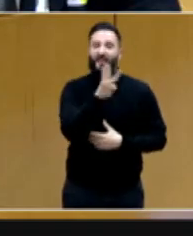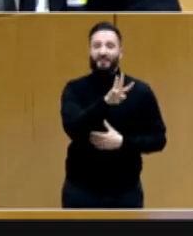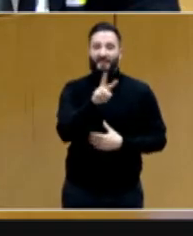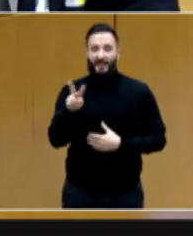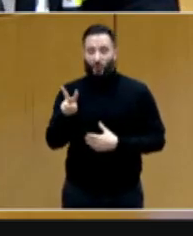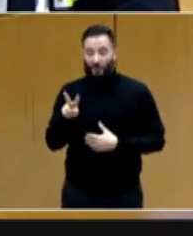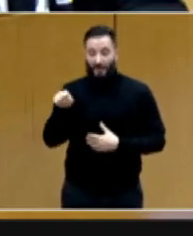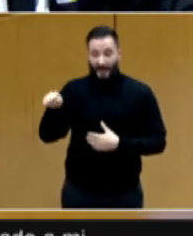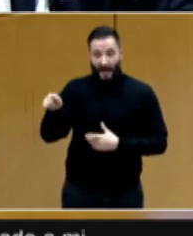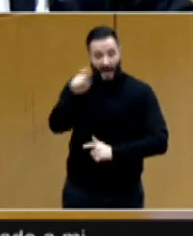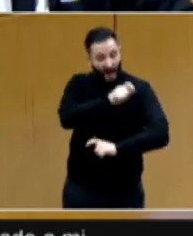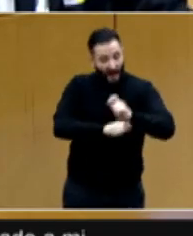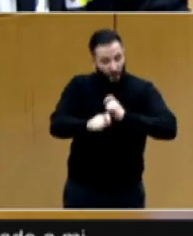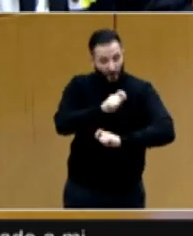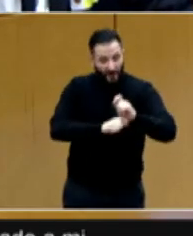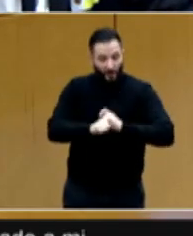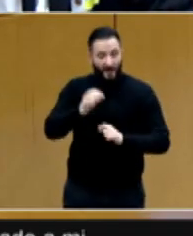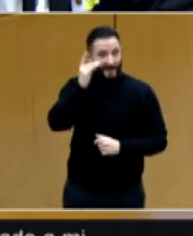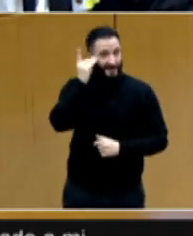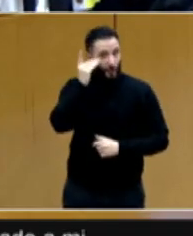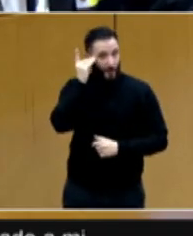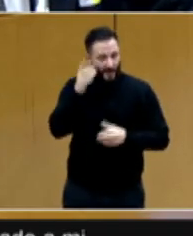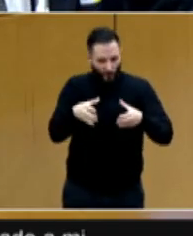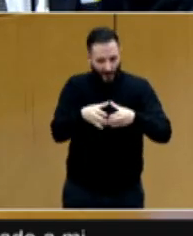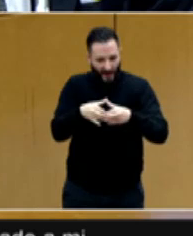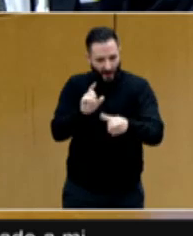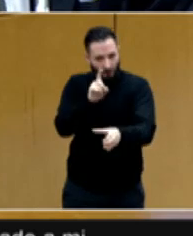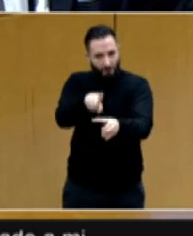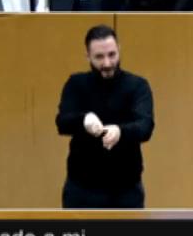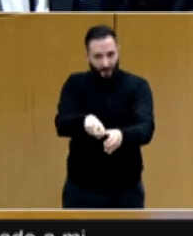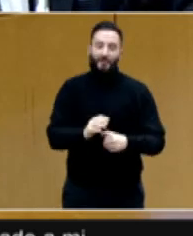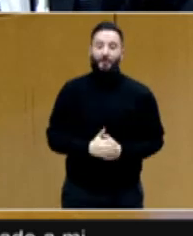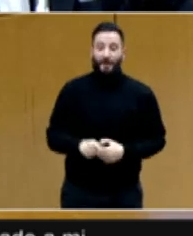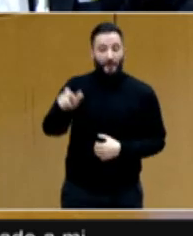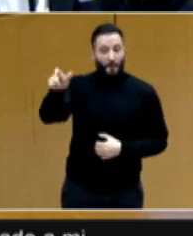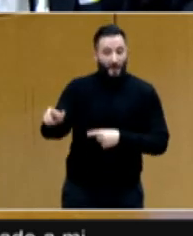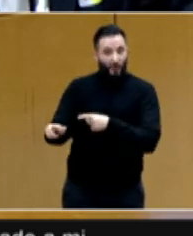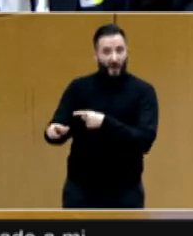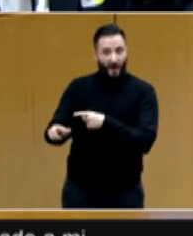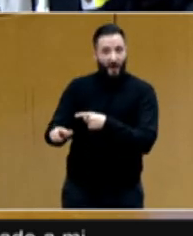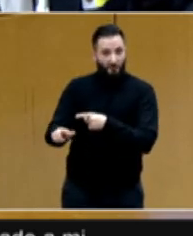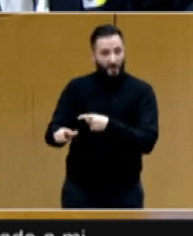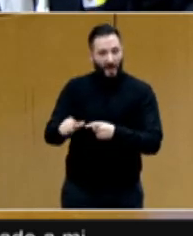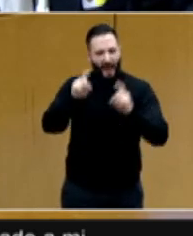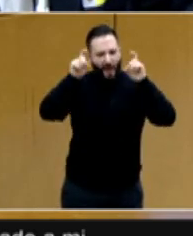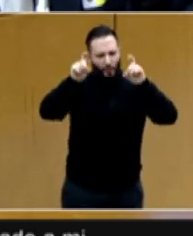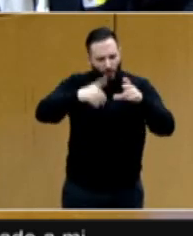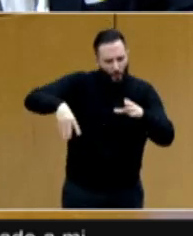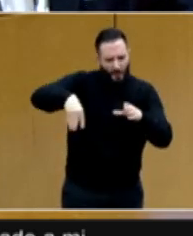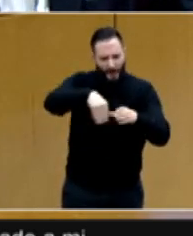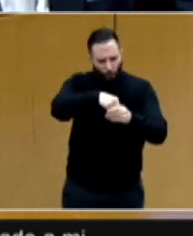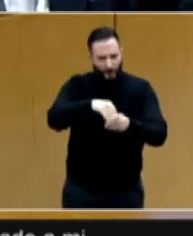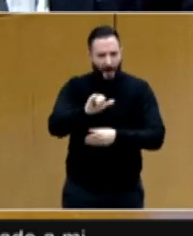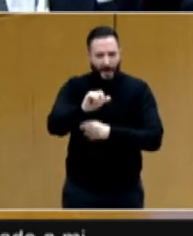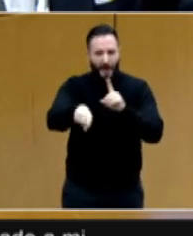pertenece a la asociación síndrome de down de granada ha tenido una educación inclusiva y tiene el título